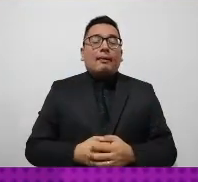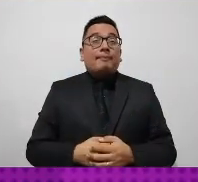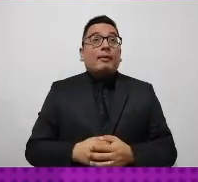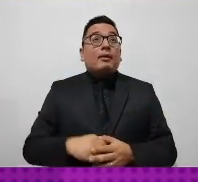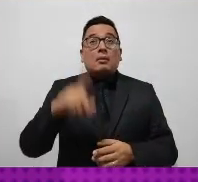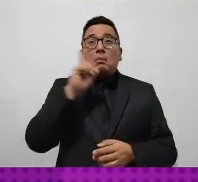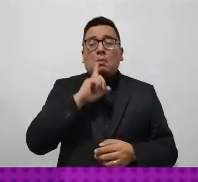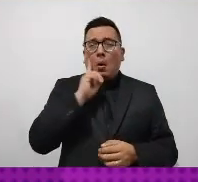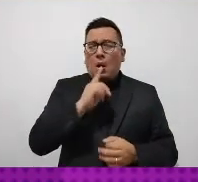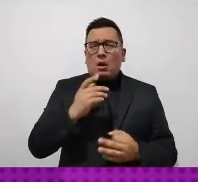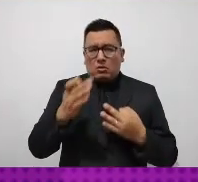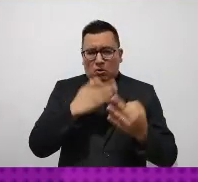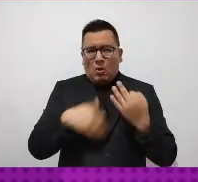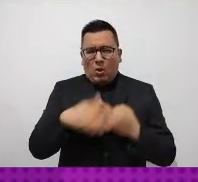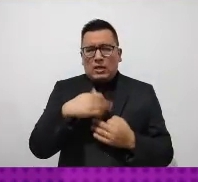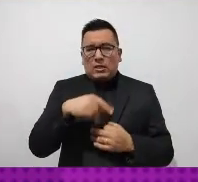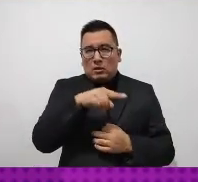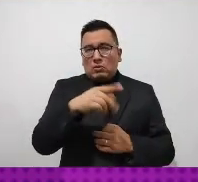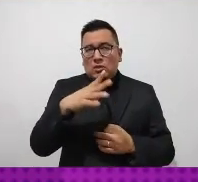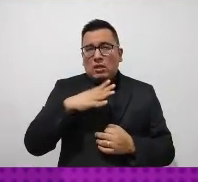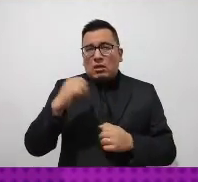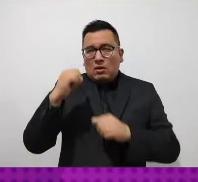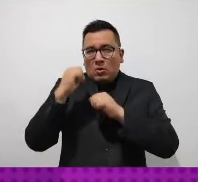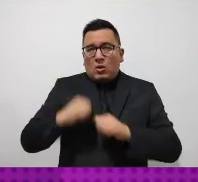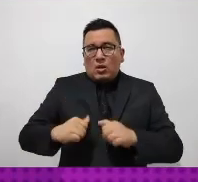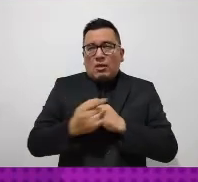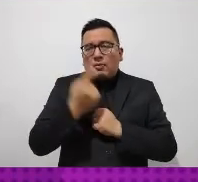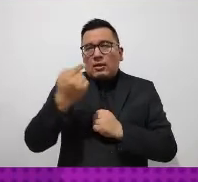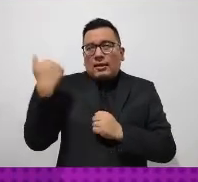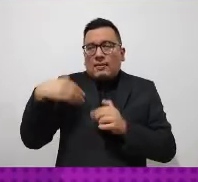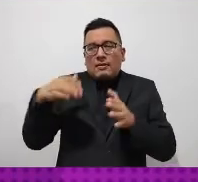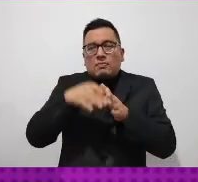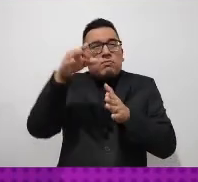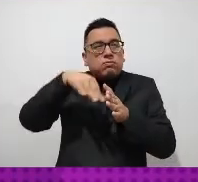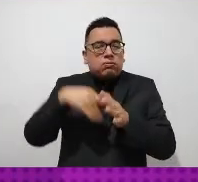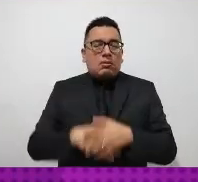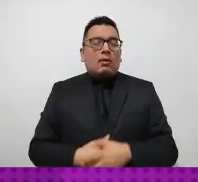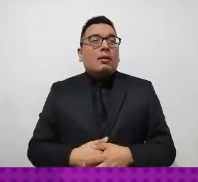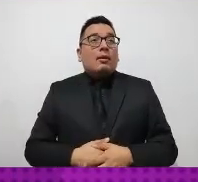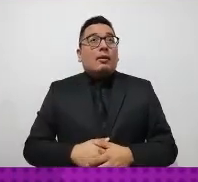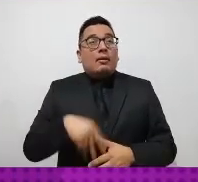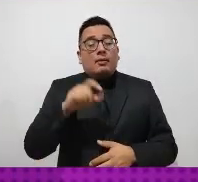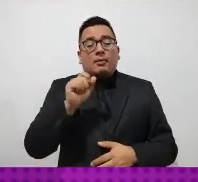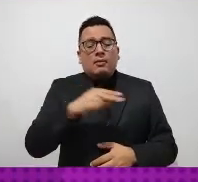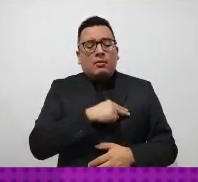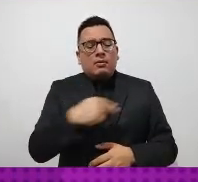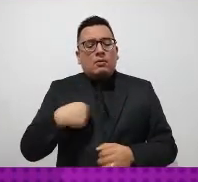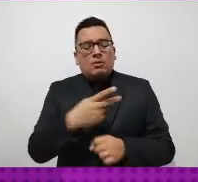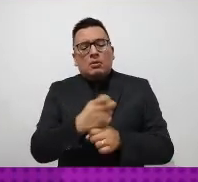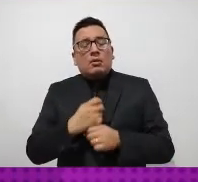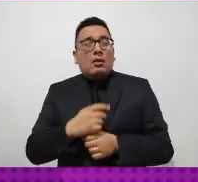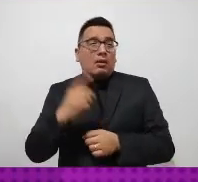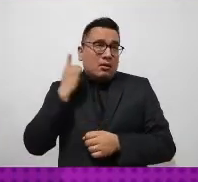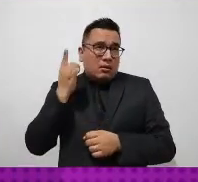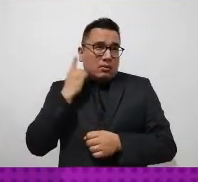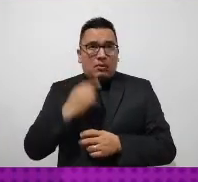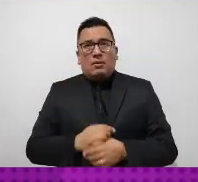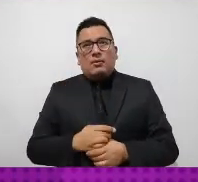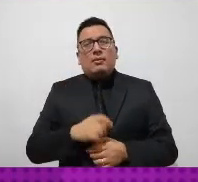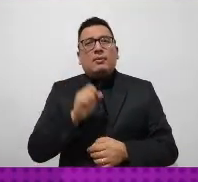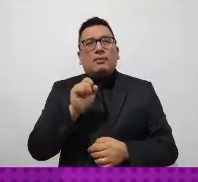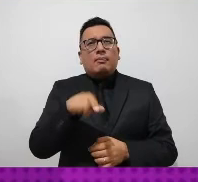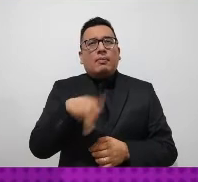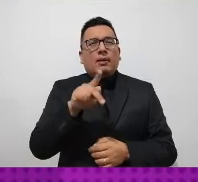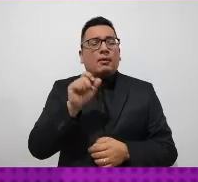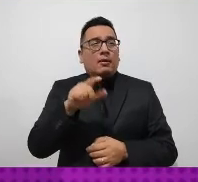electas de un proceso electoral. Incluso también hicimos extensiva la invitación a las diputadas locales, pero también